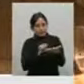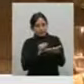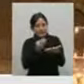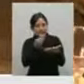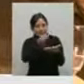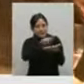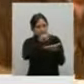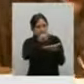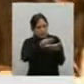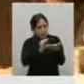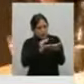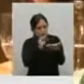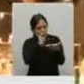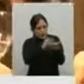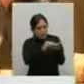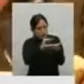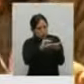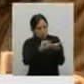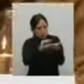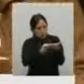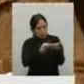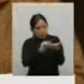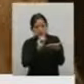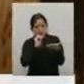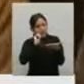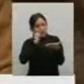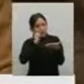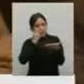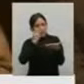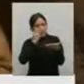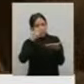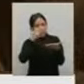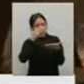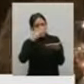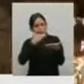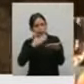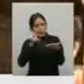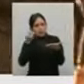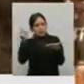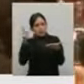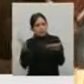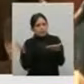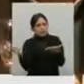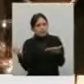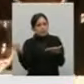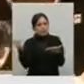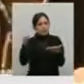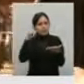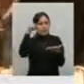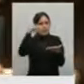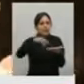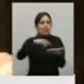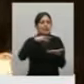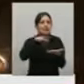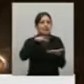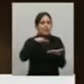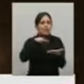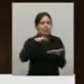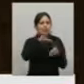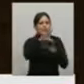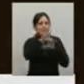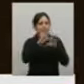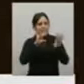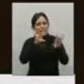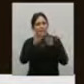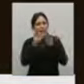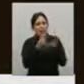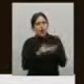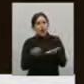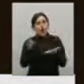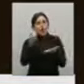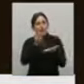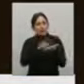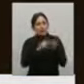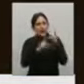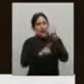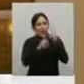venía varias veces al año y ahí me iba a hacer trabajos, ¿no?,